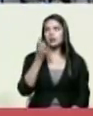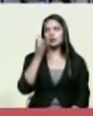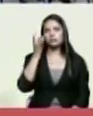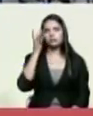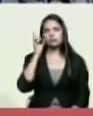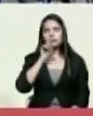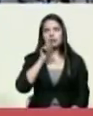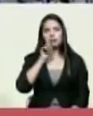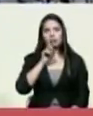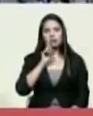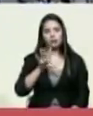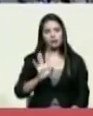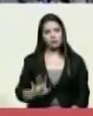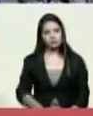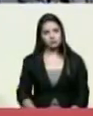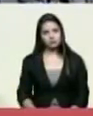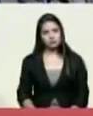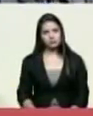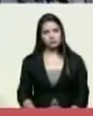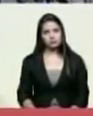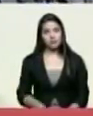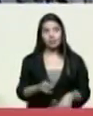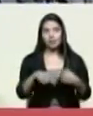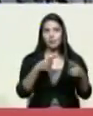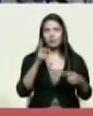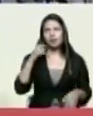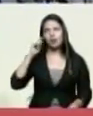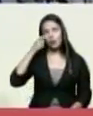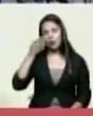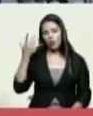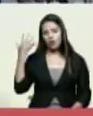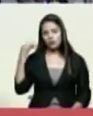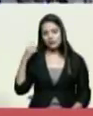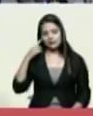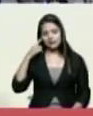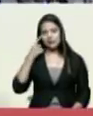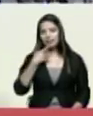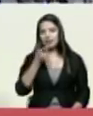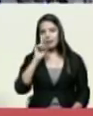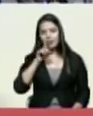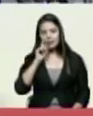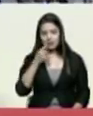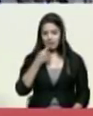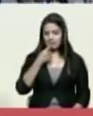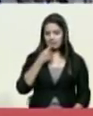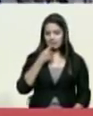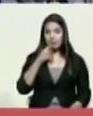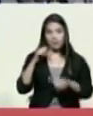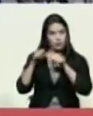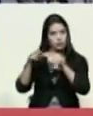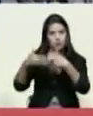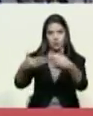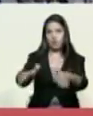mentira, porque después tiene que acordarse cuando dijo la mentira, para sostenerla,